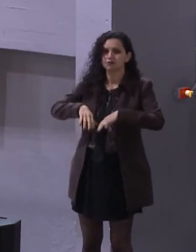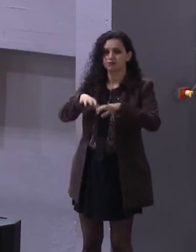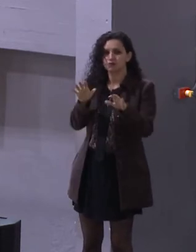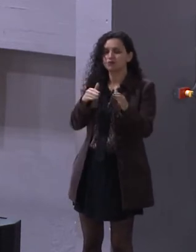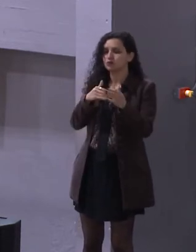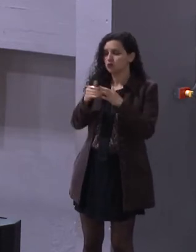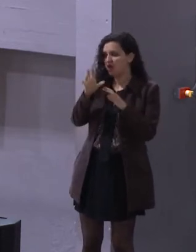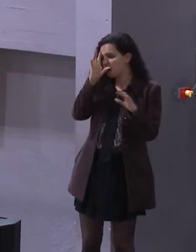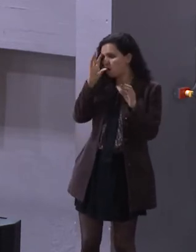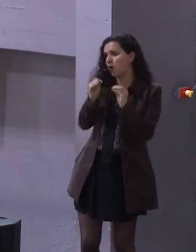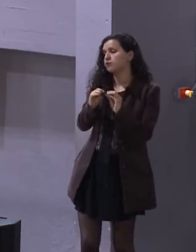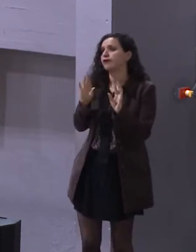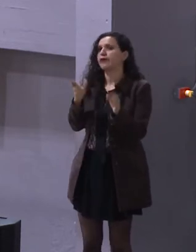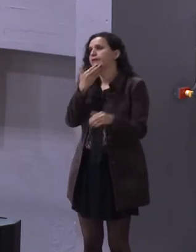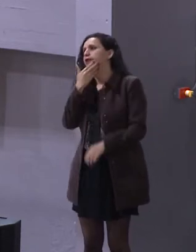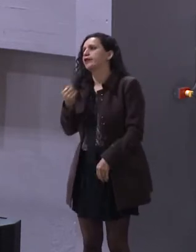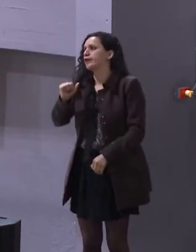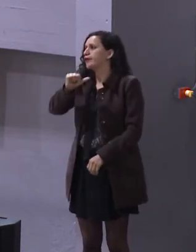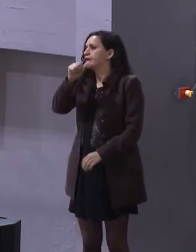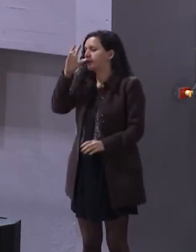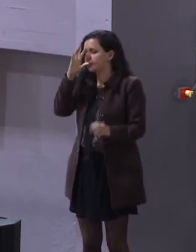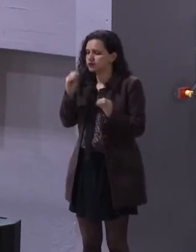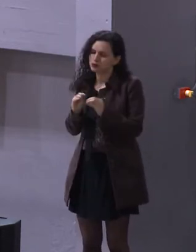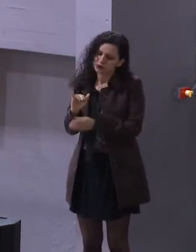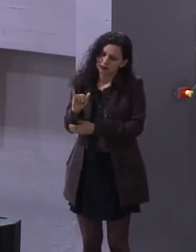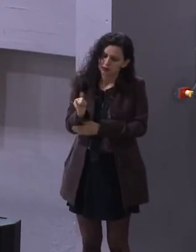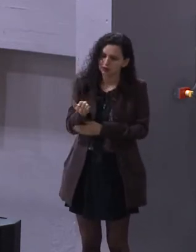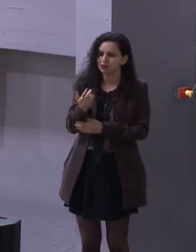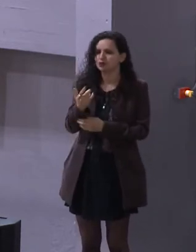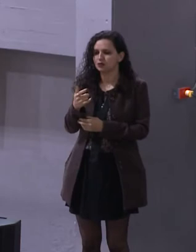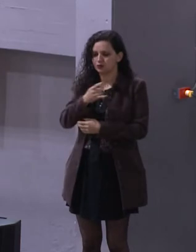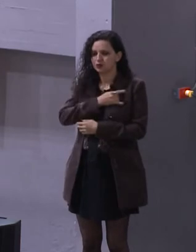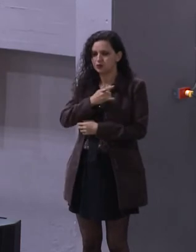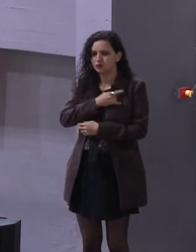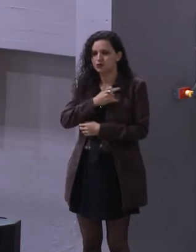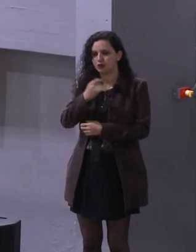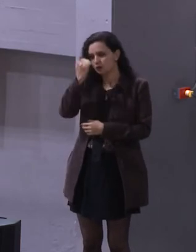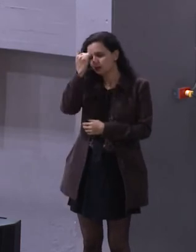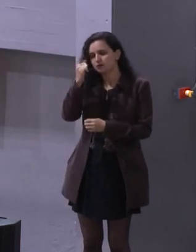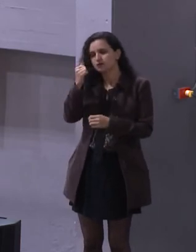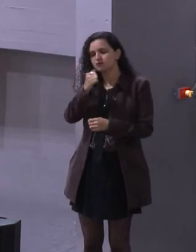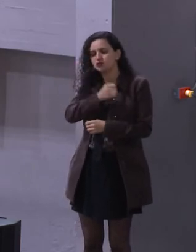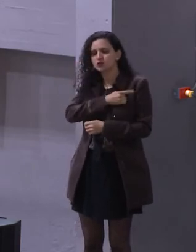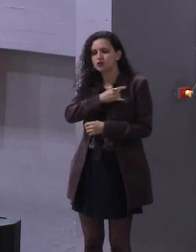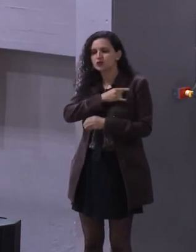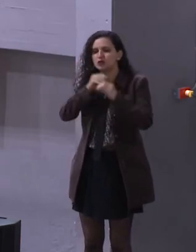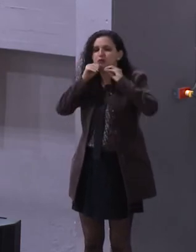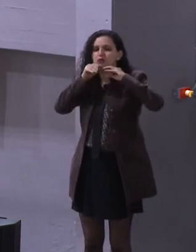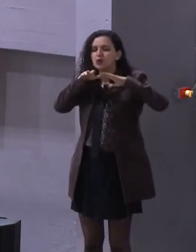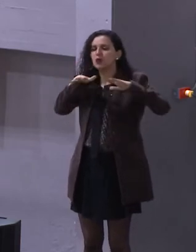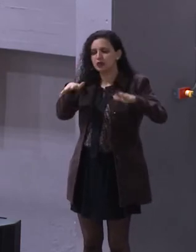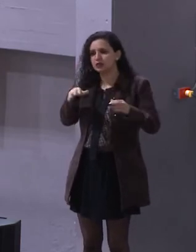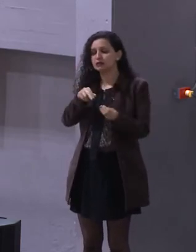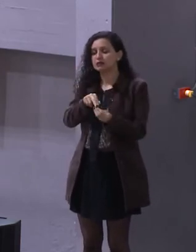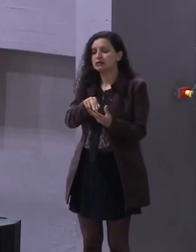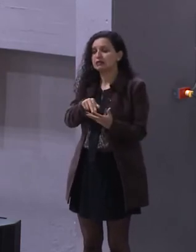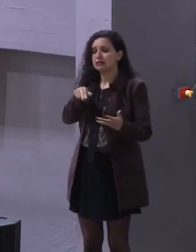mejor, claro, la universidad pública tiene una crisis estructural de financiamiento que se viene acumulando